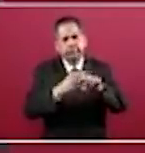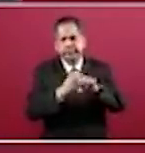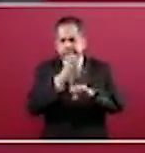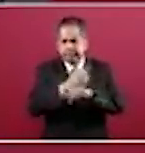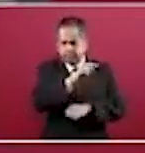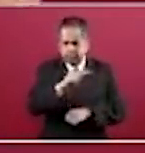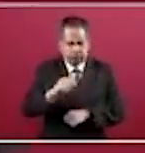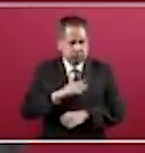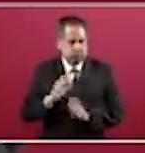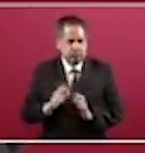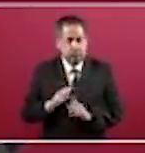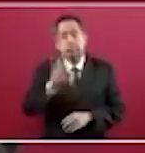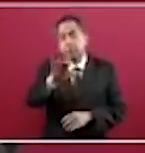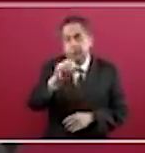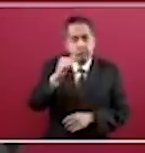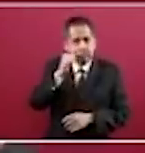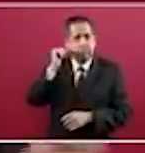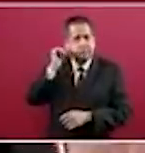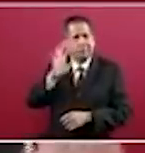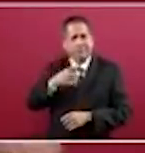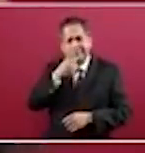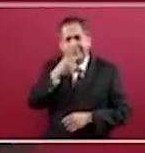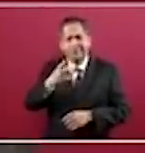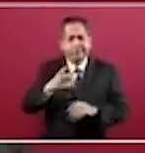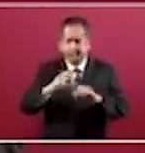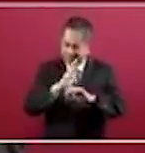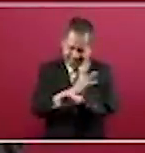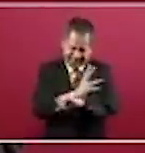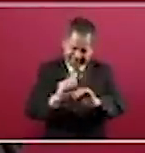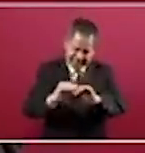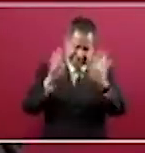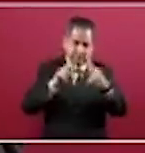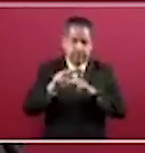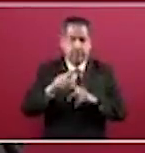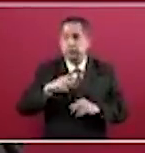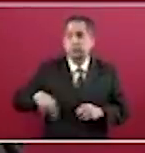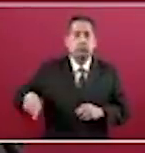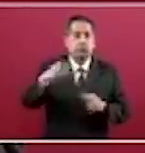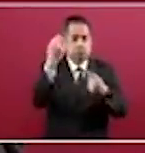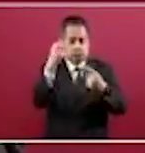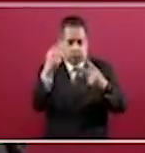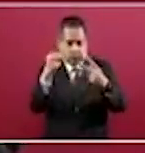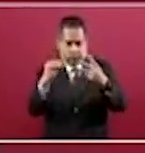estados, ayer lo dije, se va a transparentar toda la nómina